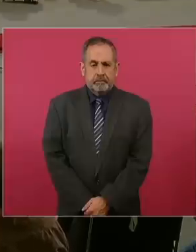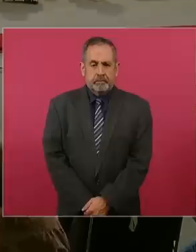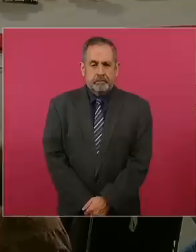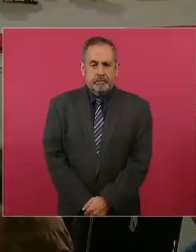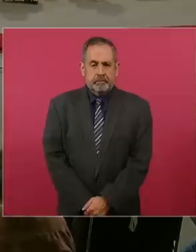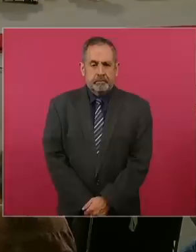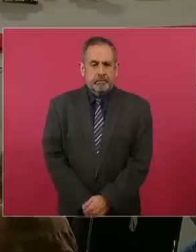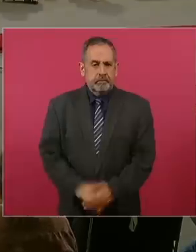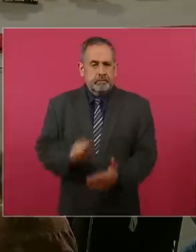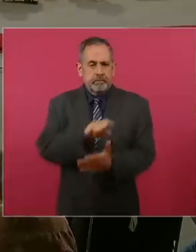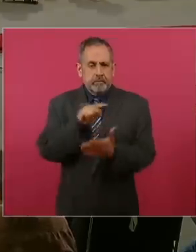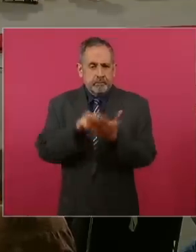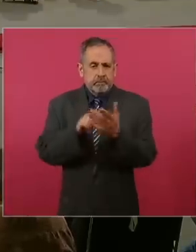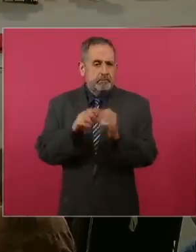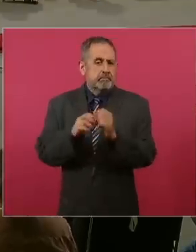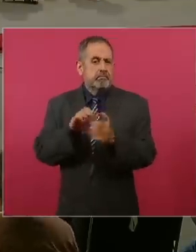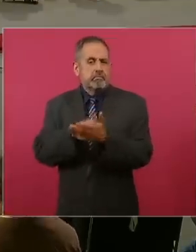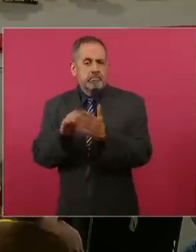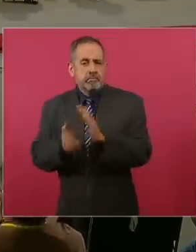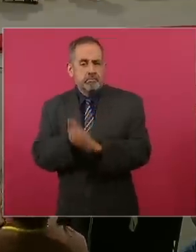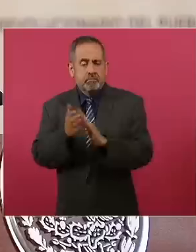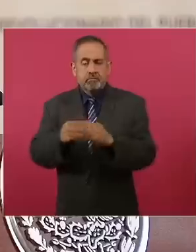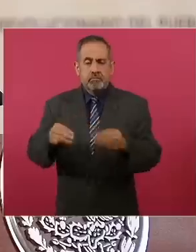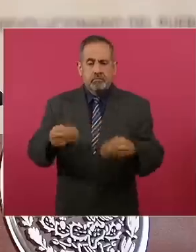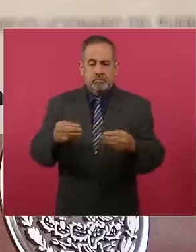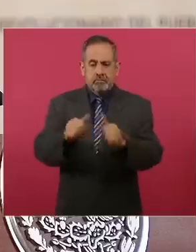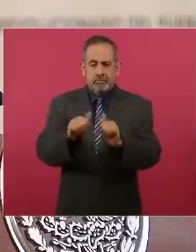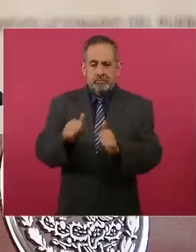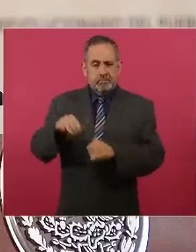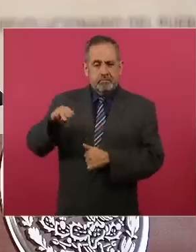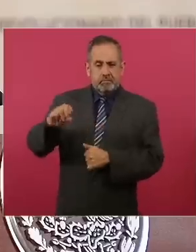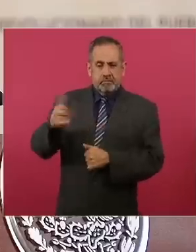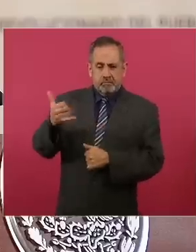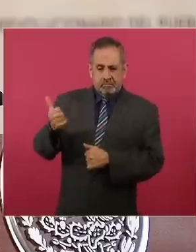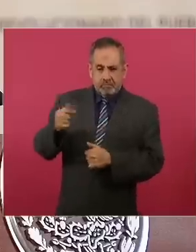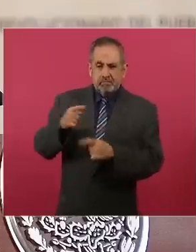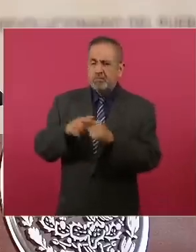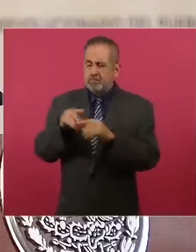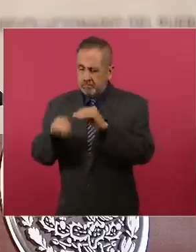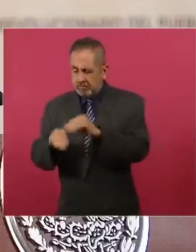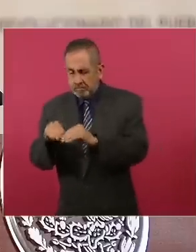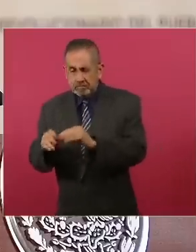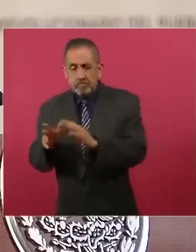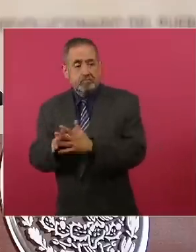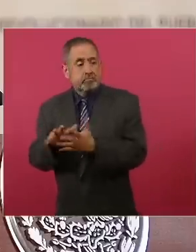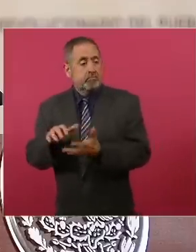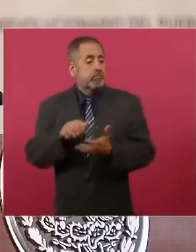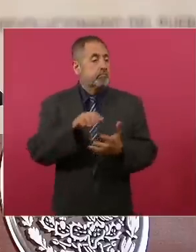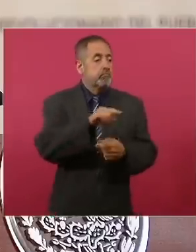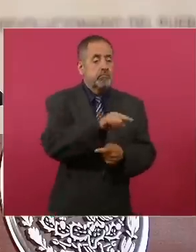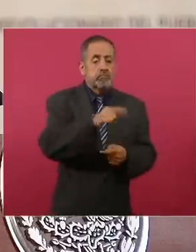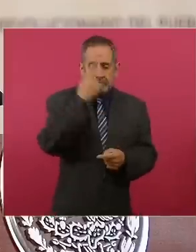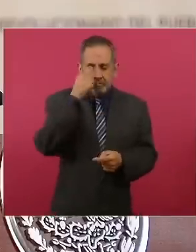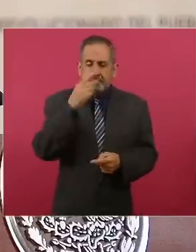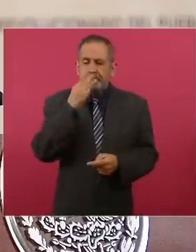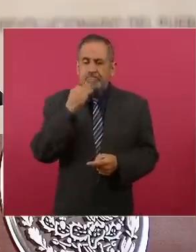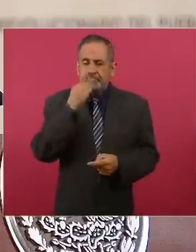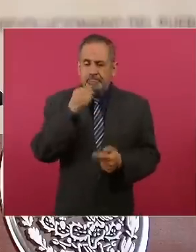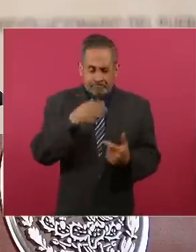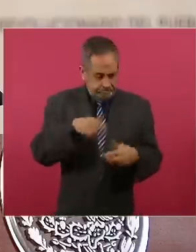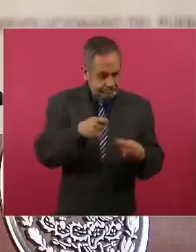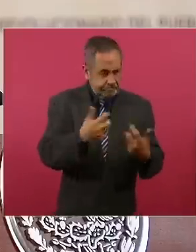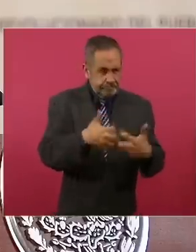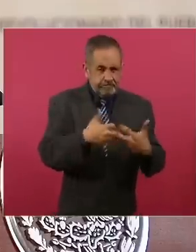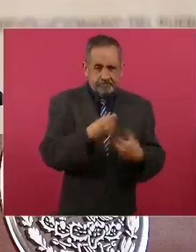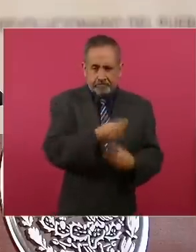a la productividad, como la construcción del mercado de artesanías mayas y la entrega de extractores a productores de miel. 22